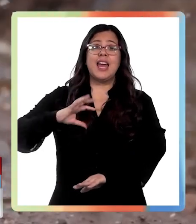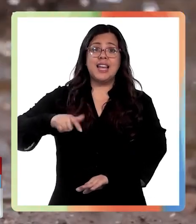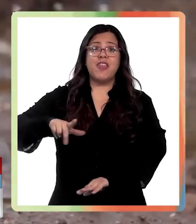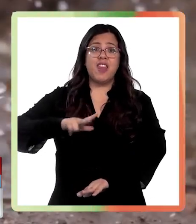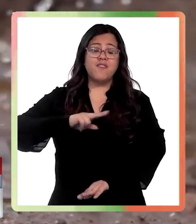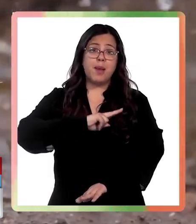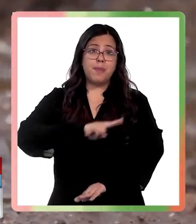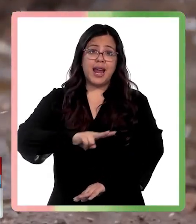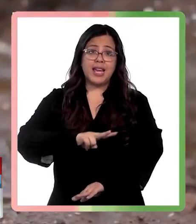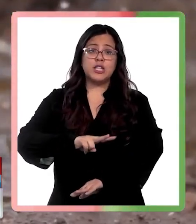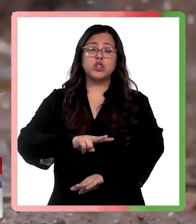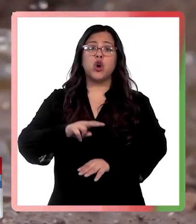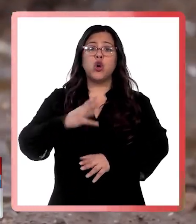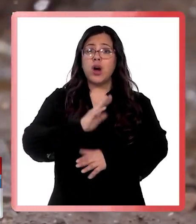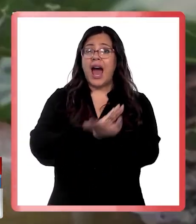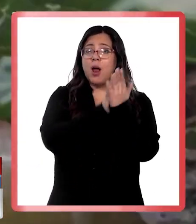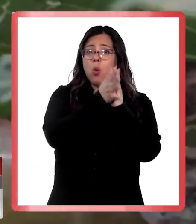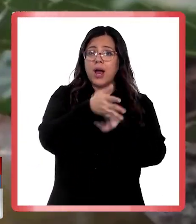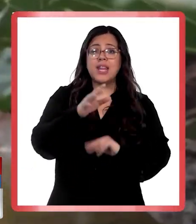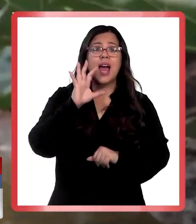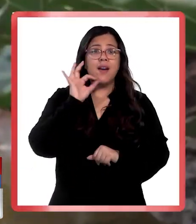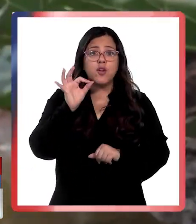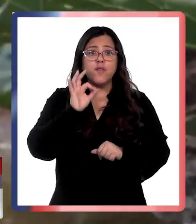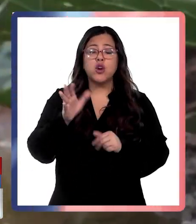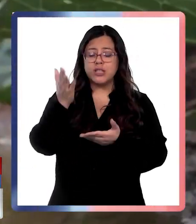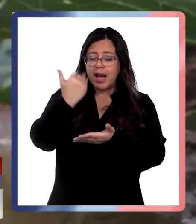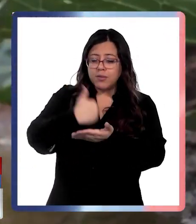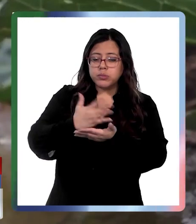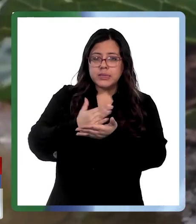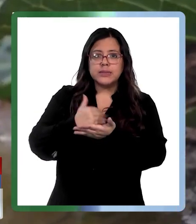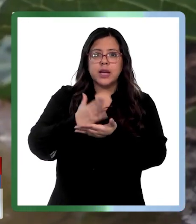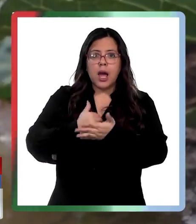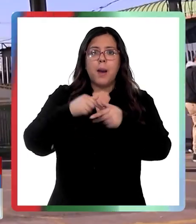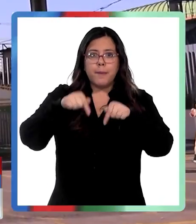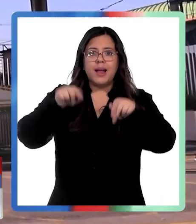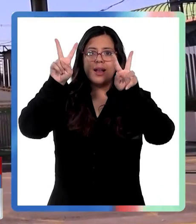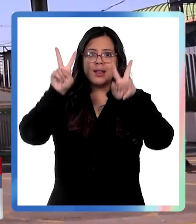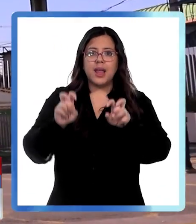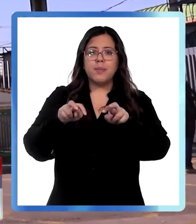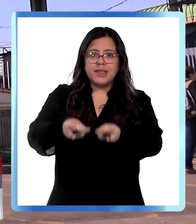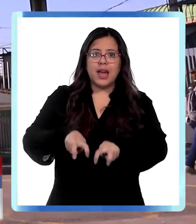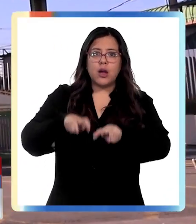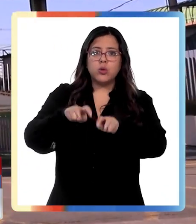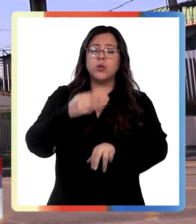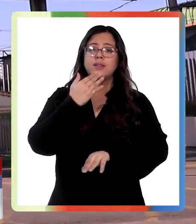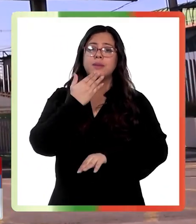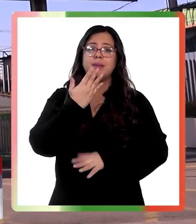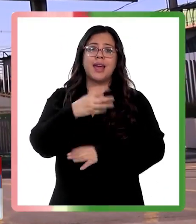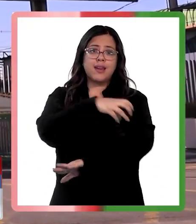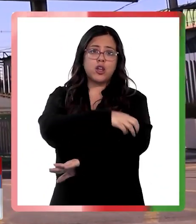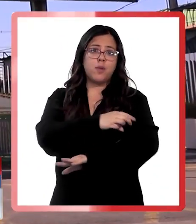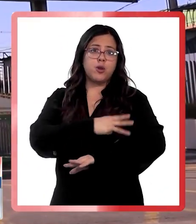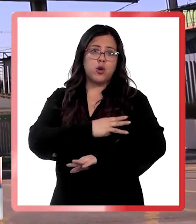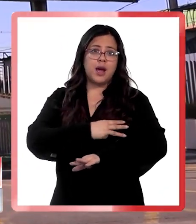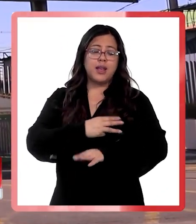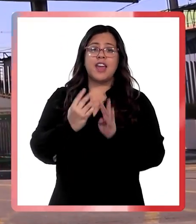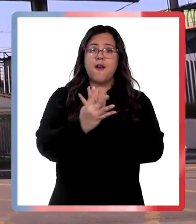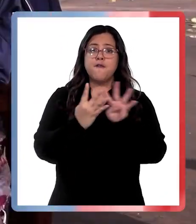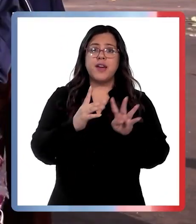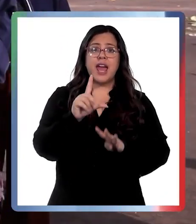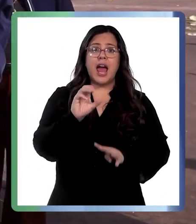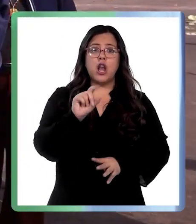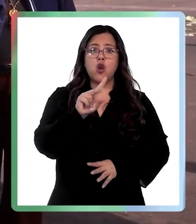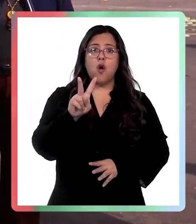y Biobío se implementan medidas para el desarrollo de la agricultura. En la región metropolitana, La Vega de Lovalledor también